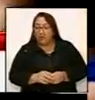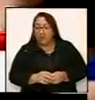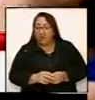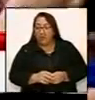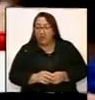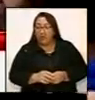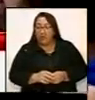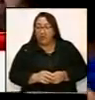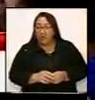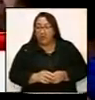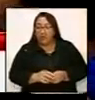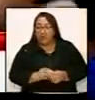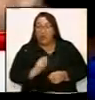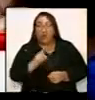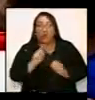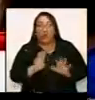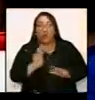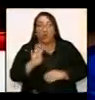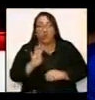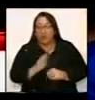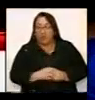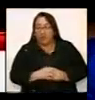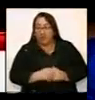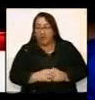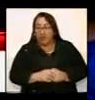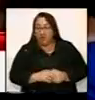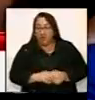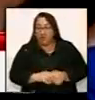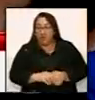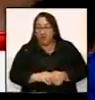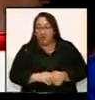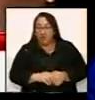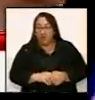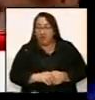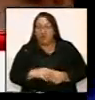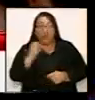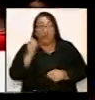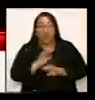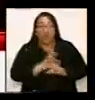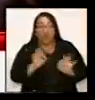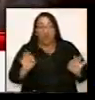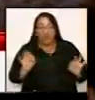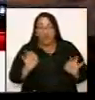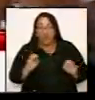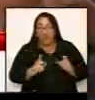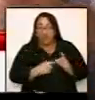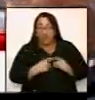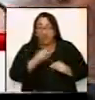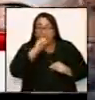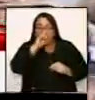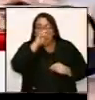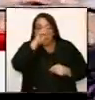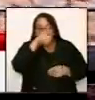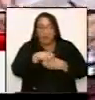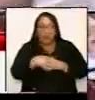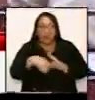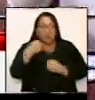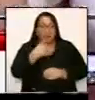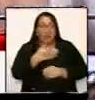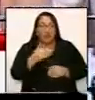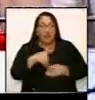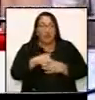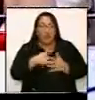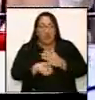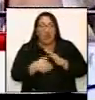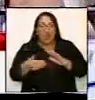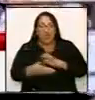Estamos en el 194 con Belice. ¿Se ha alguna opinión al respecto? No habiendo ninguna opinión, entonces procedemos a votar. Los que están a favor del